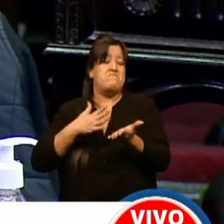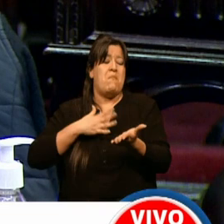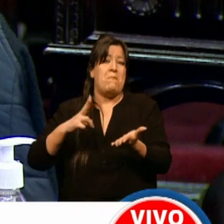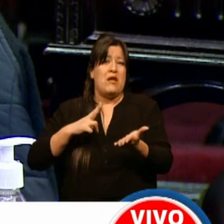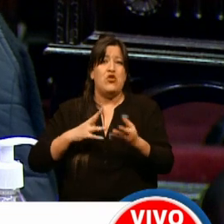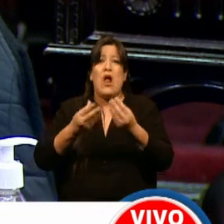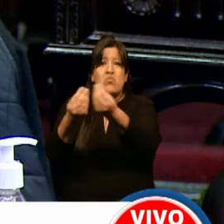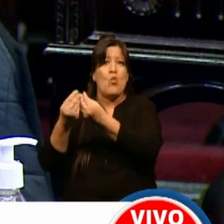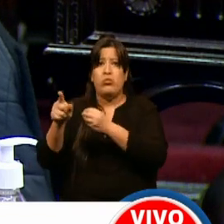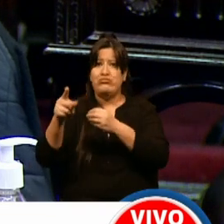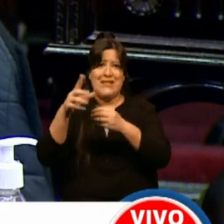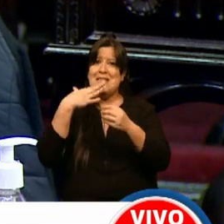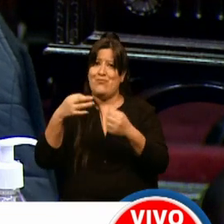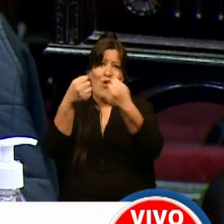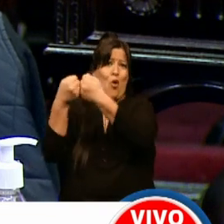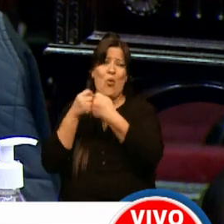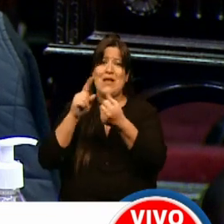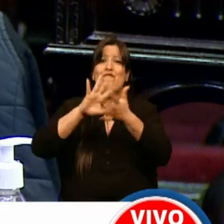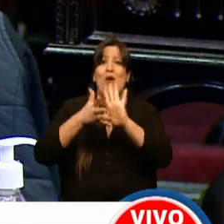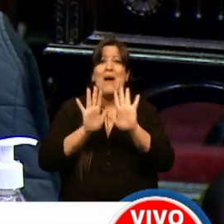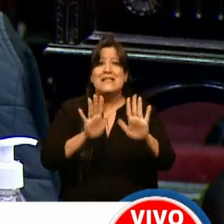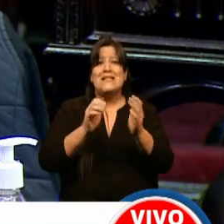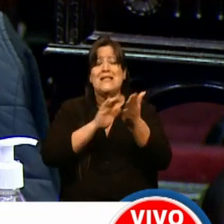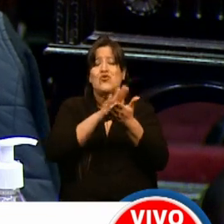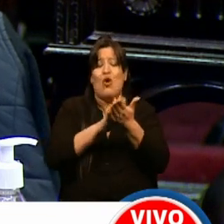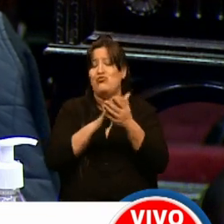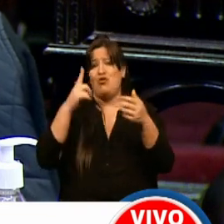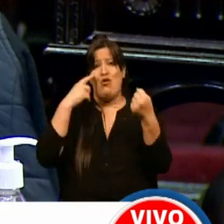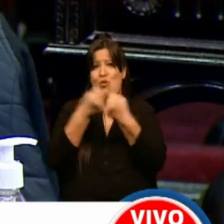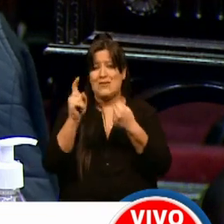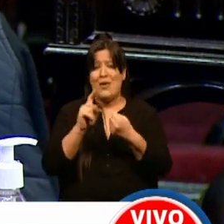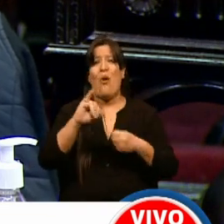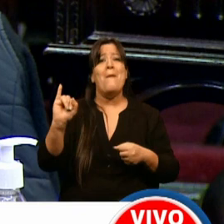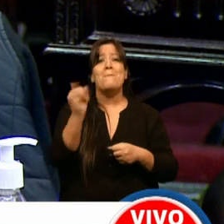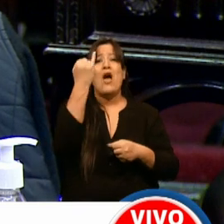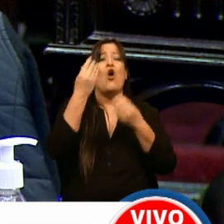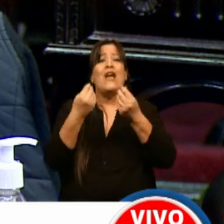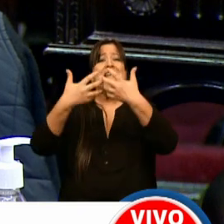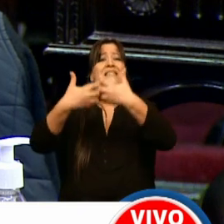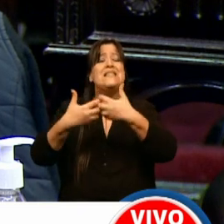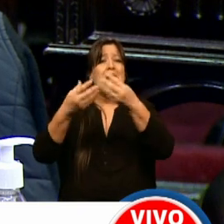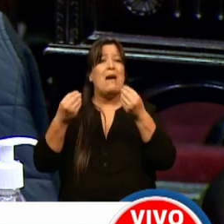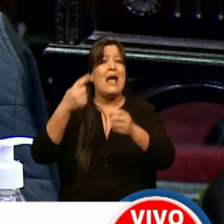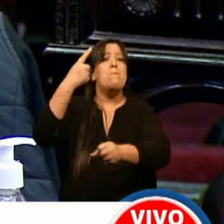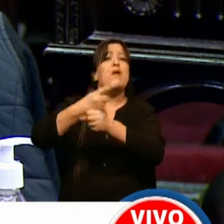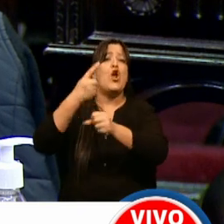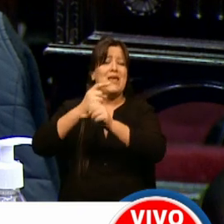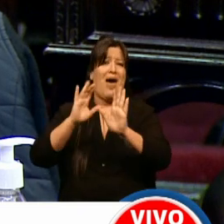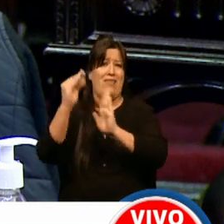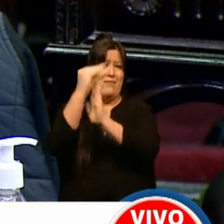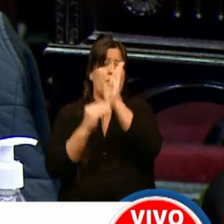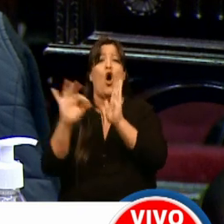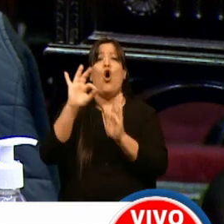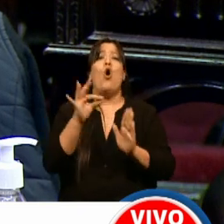no van a estar de acuerdo con esta solución considero mucho mejor establecer un sistema basado en prioridades o